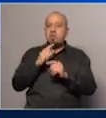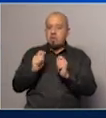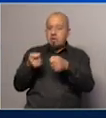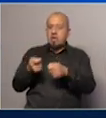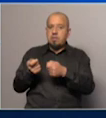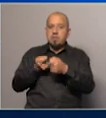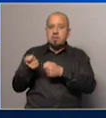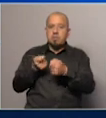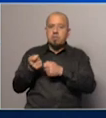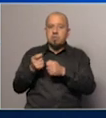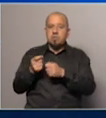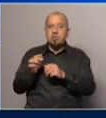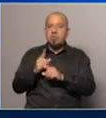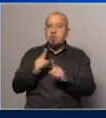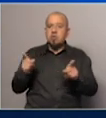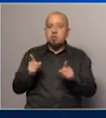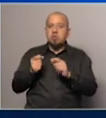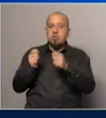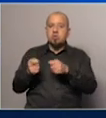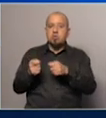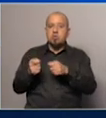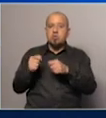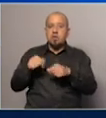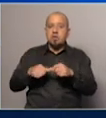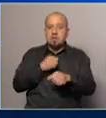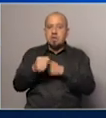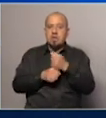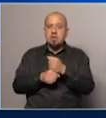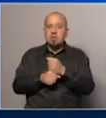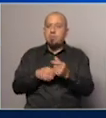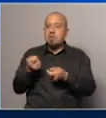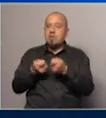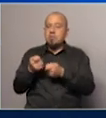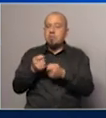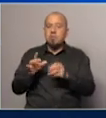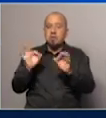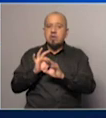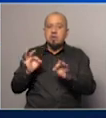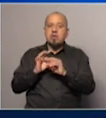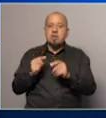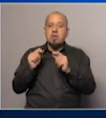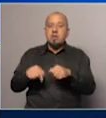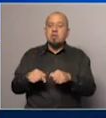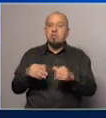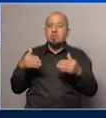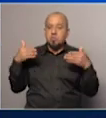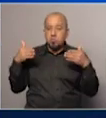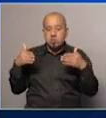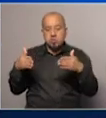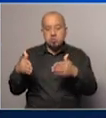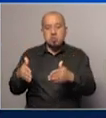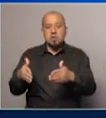préstamo y todavía no se ha otorgado ninguno de ellos en este año entonces esto va a generar un cuello de botella